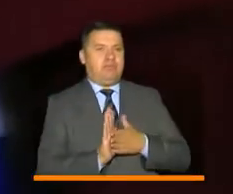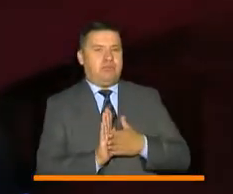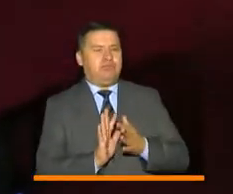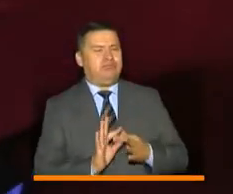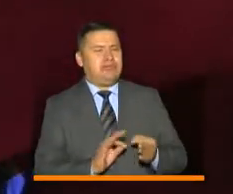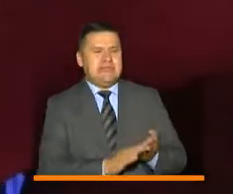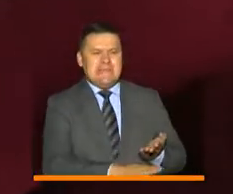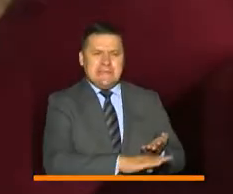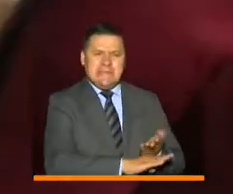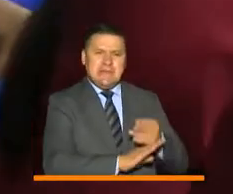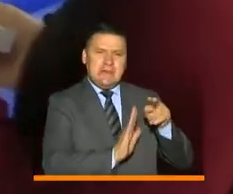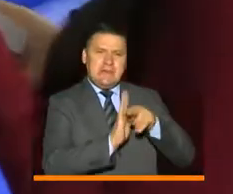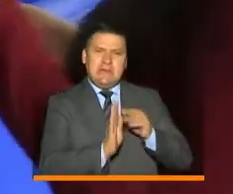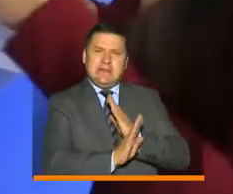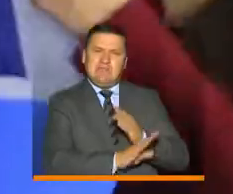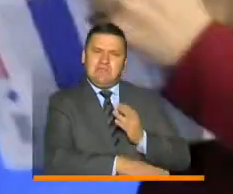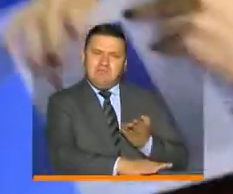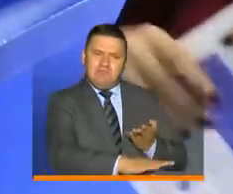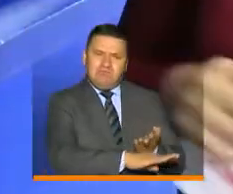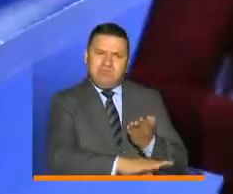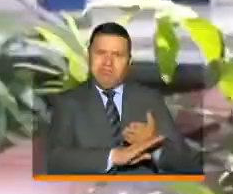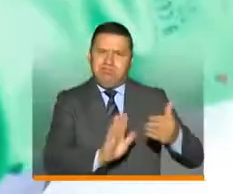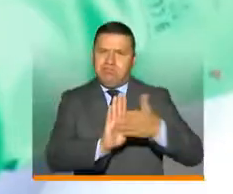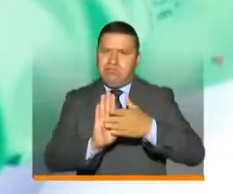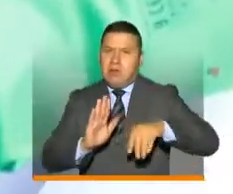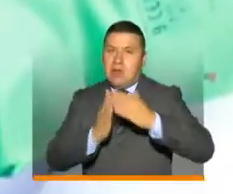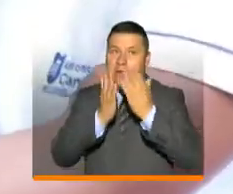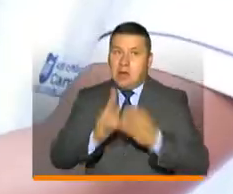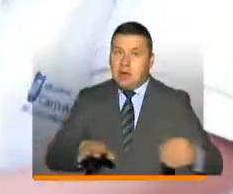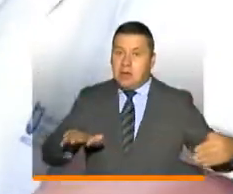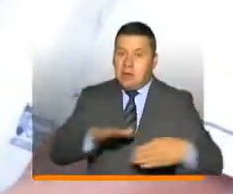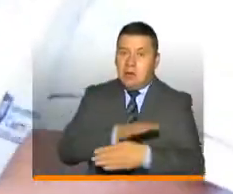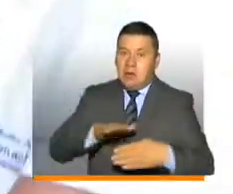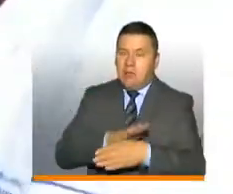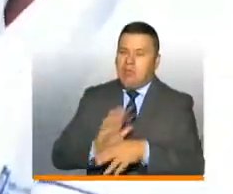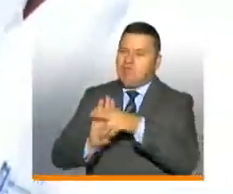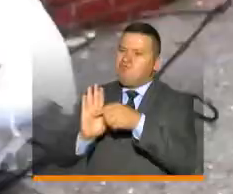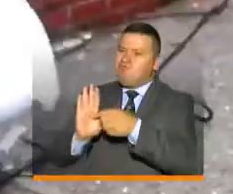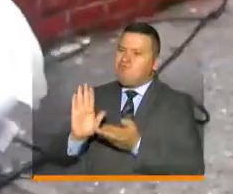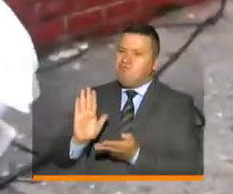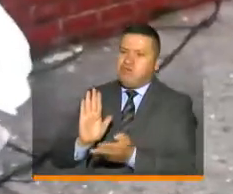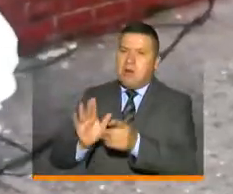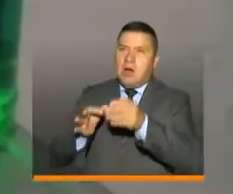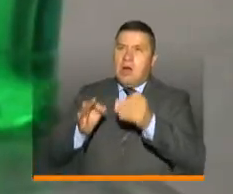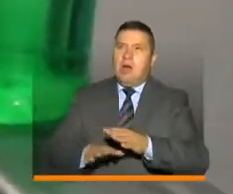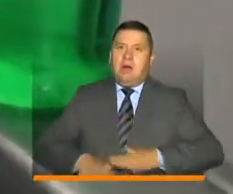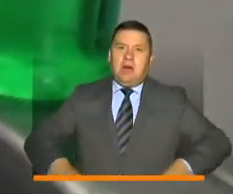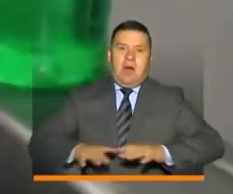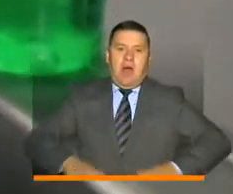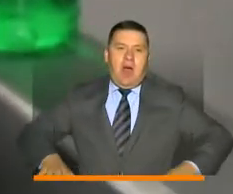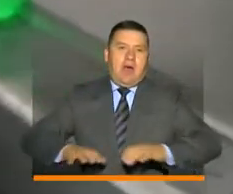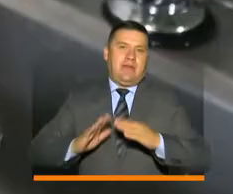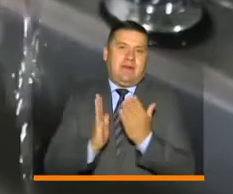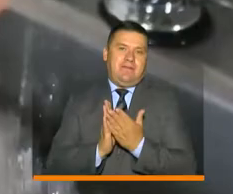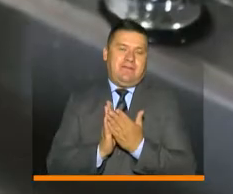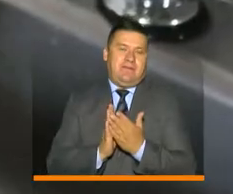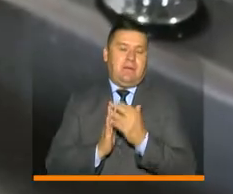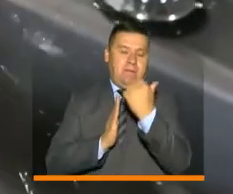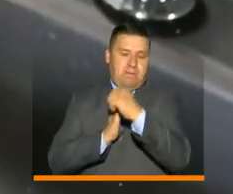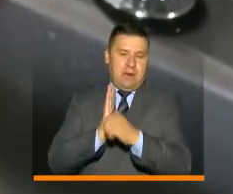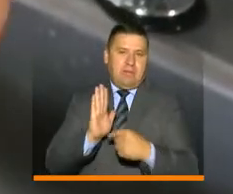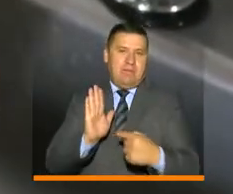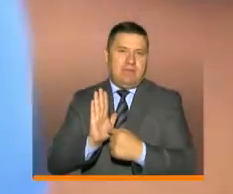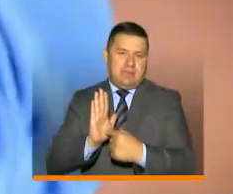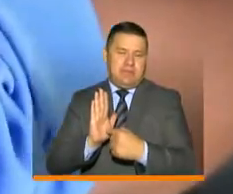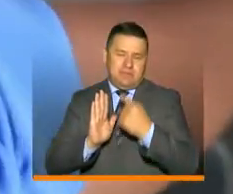muy estrictos protocolos de seguridad que le permiten a sus estudiantes regresar de manera segura a las actividades que se han programado en el